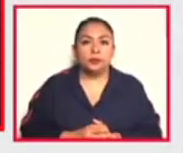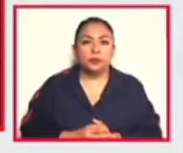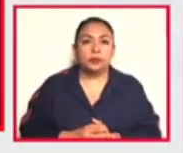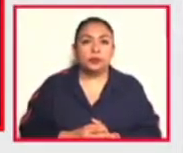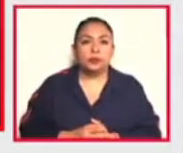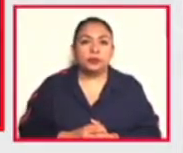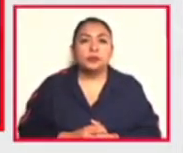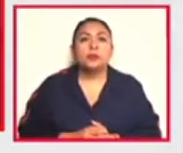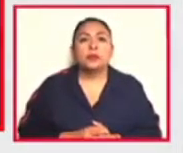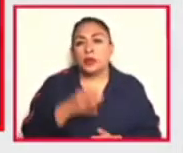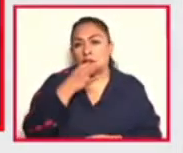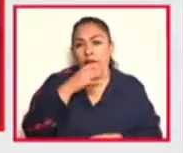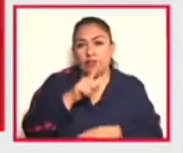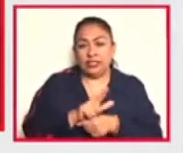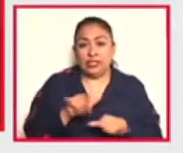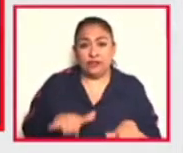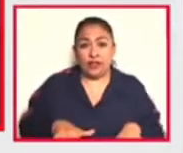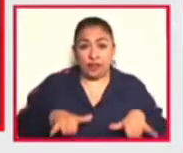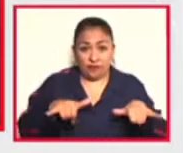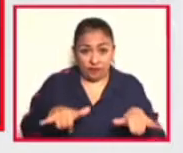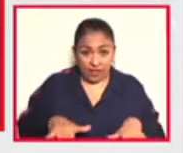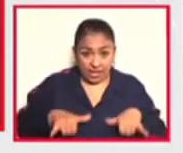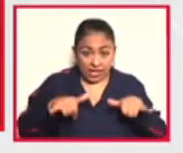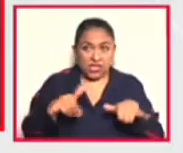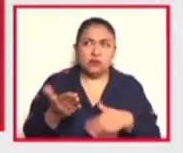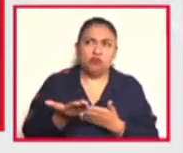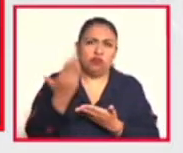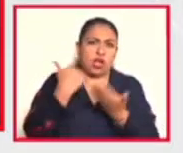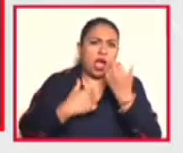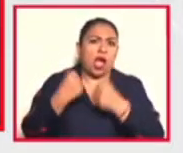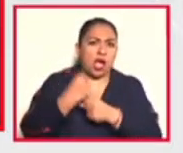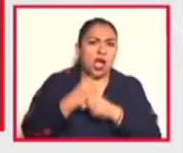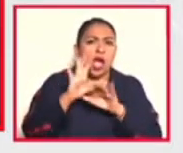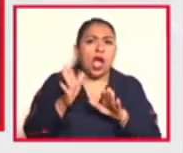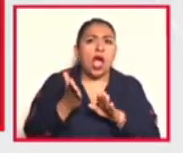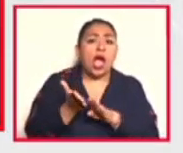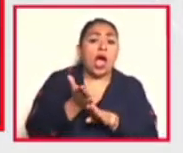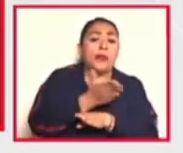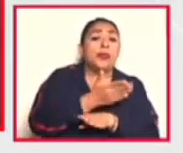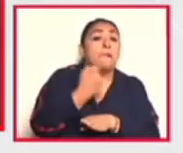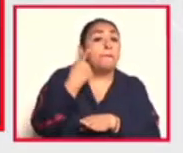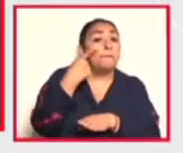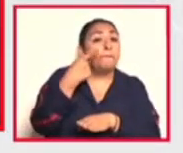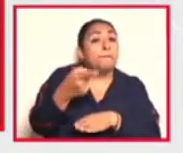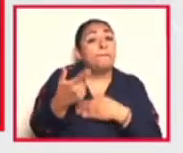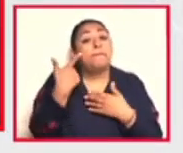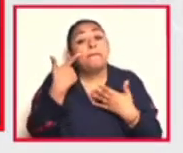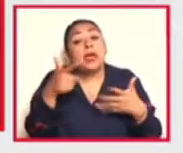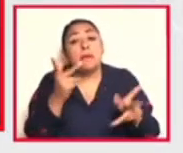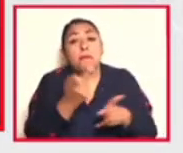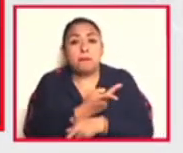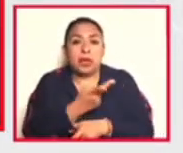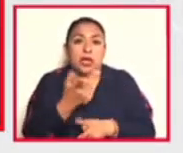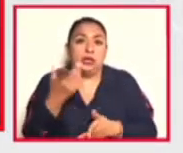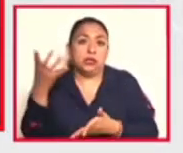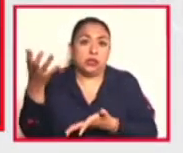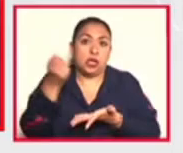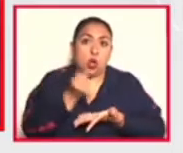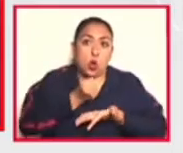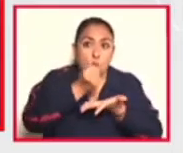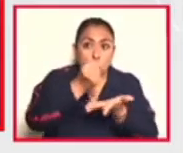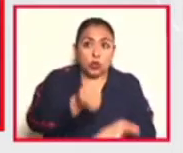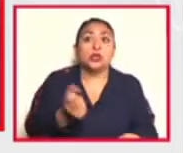El Festival de Venecia ha sido desde hace muchos años la antesala para los Óscares y ganamos el gran premio del